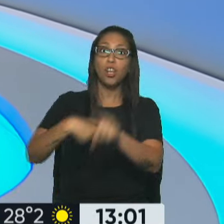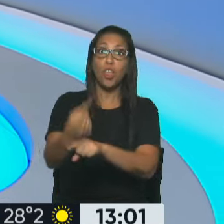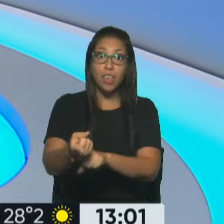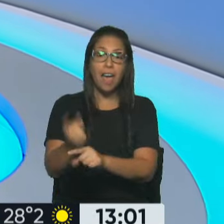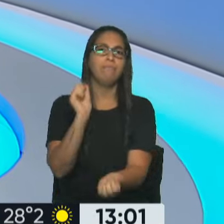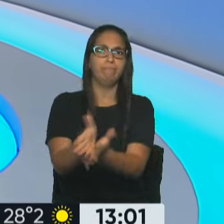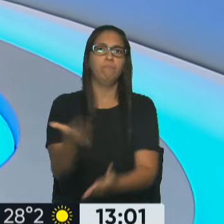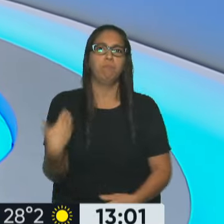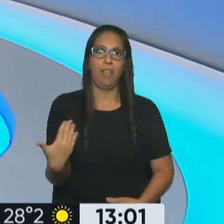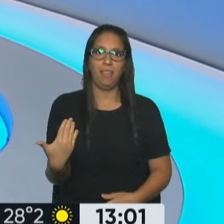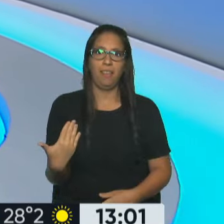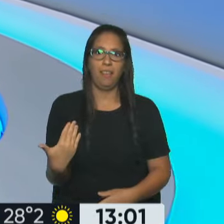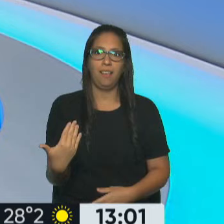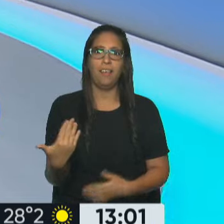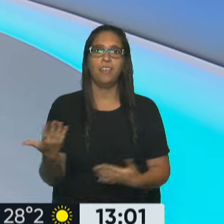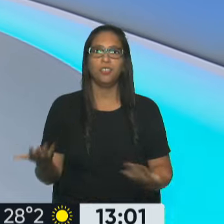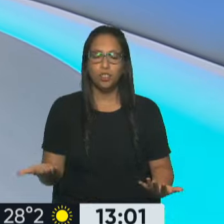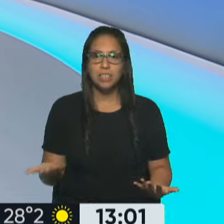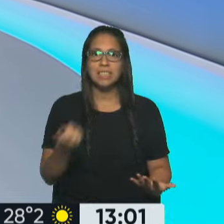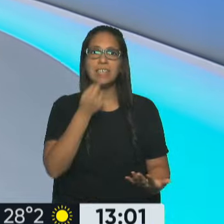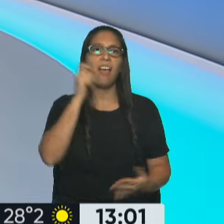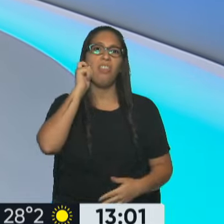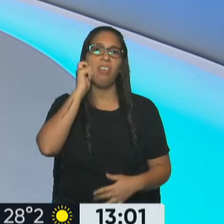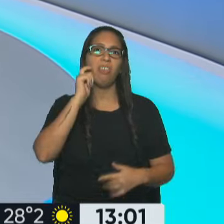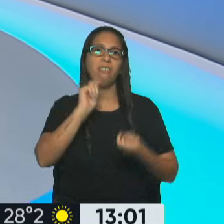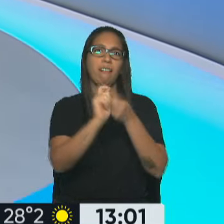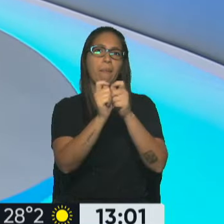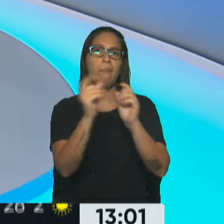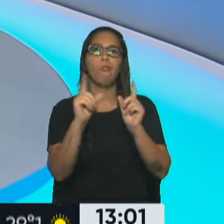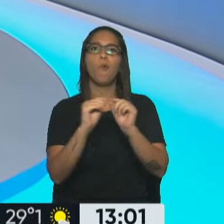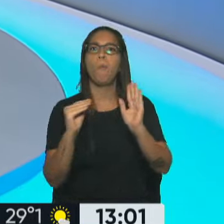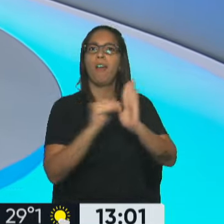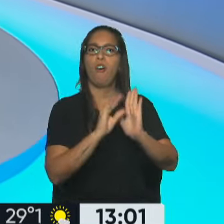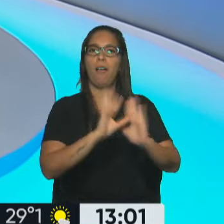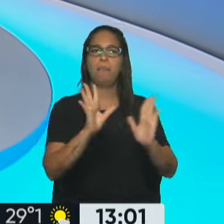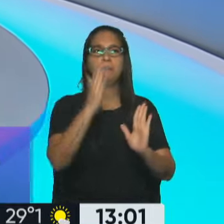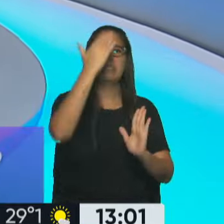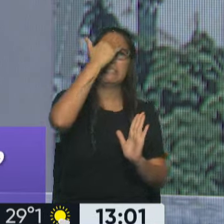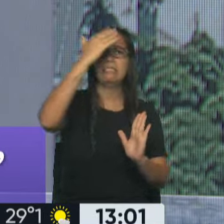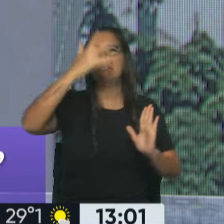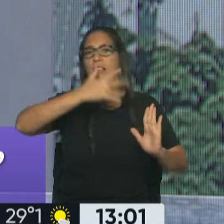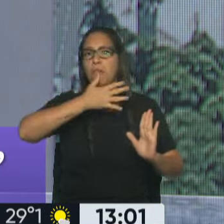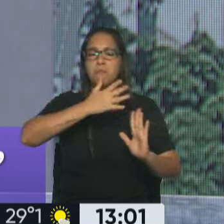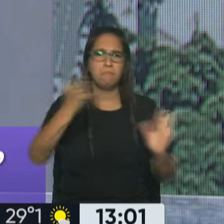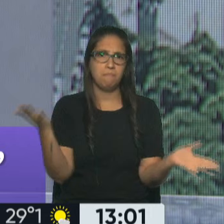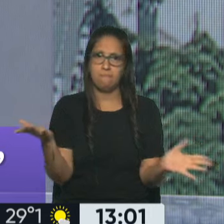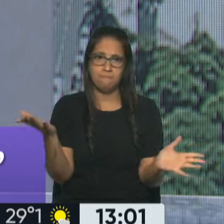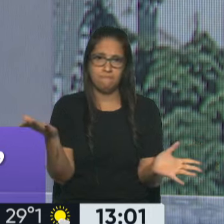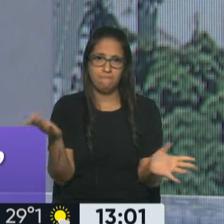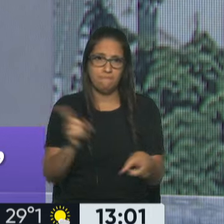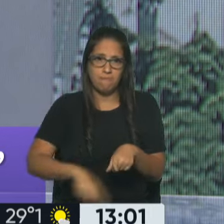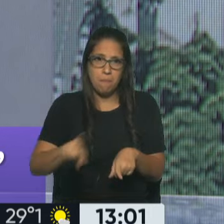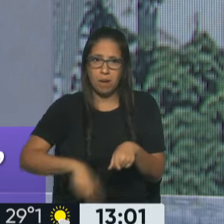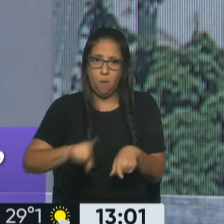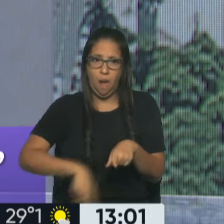imputable. Si cambiamos la edad solamente, y sea a los 15, a los 14, va a pasar exactamente lo mismo. Va a